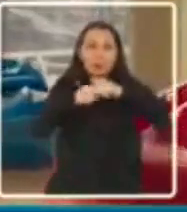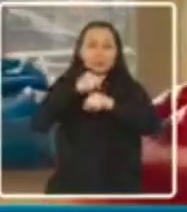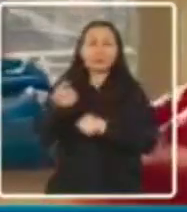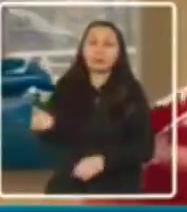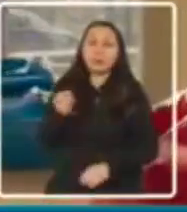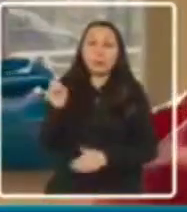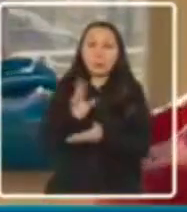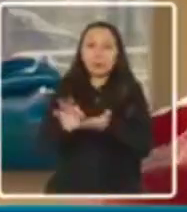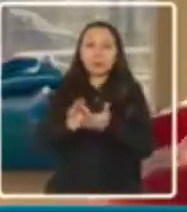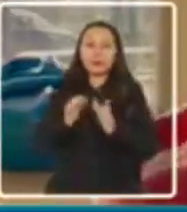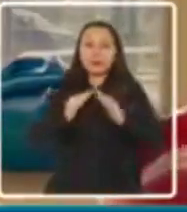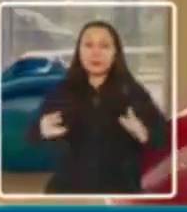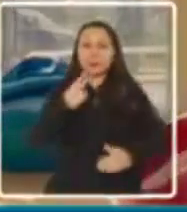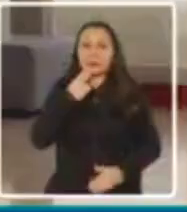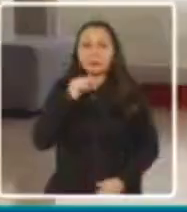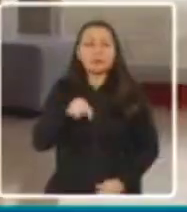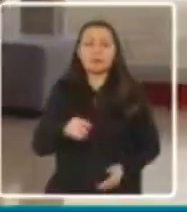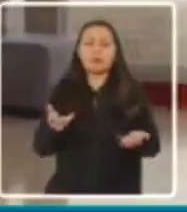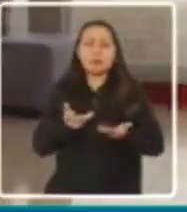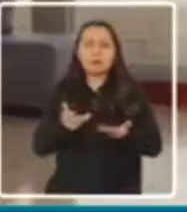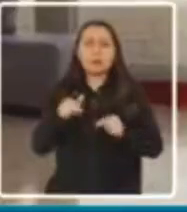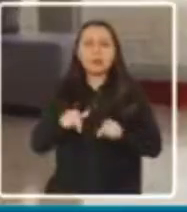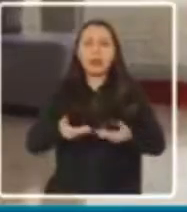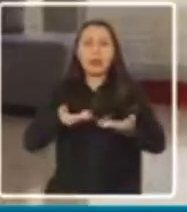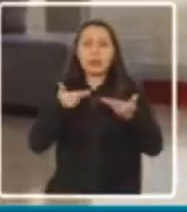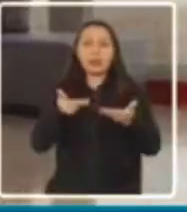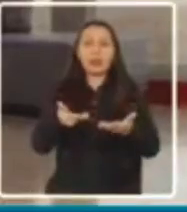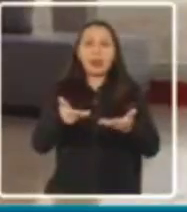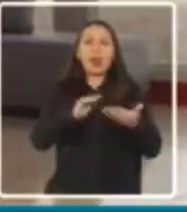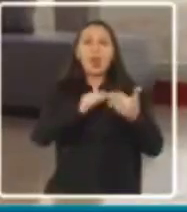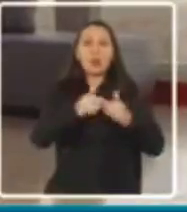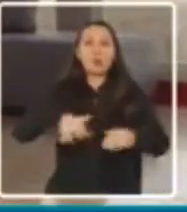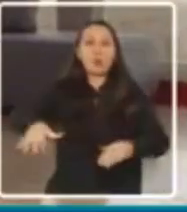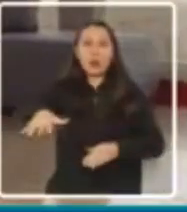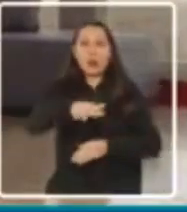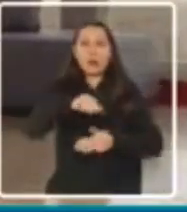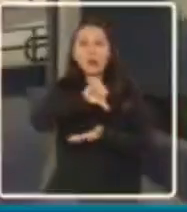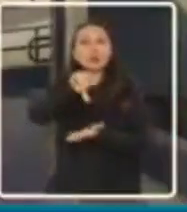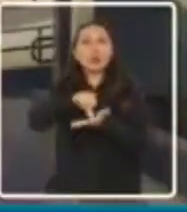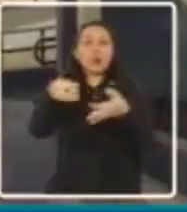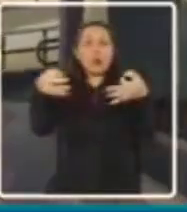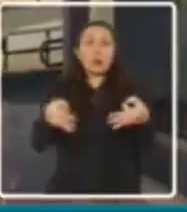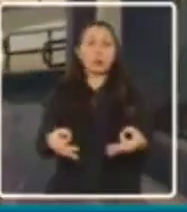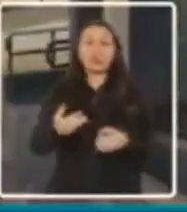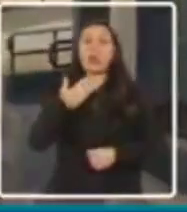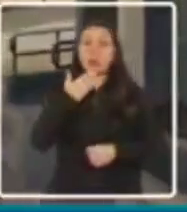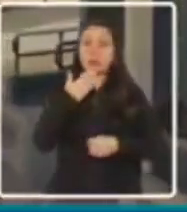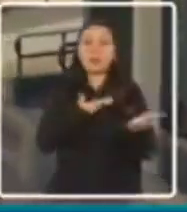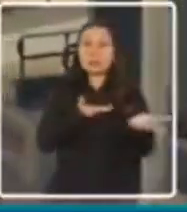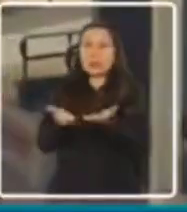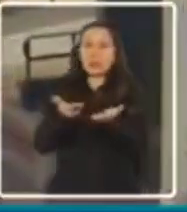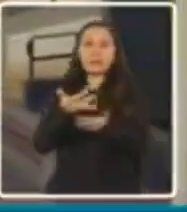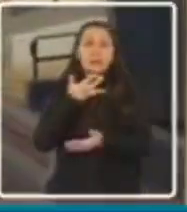decía la subse de vivienda. Acá estamos generando una comunidad en base a una ciudad justa. También son